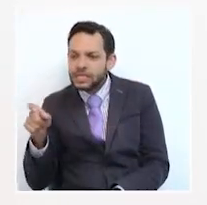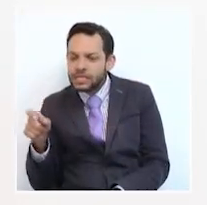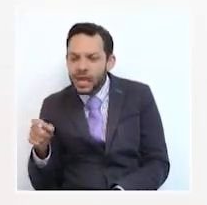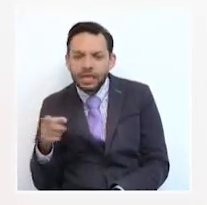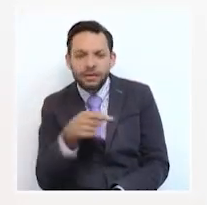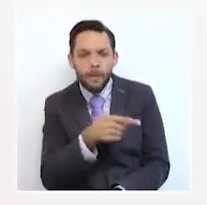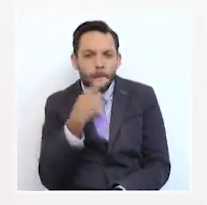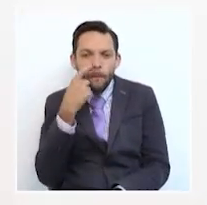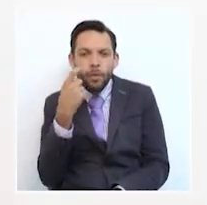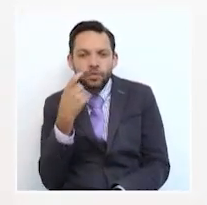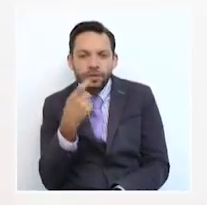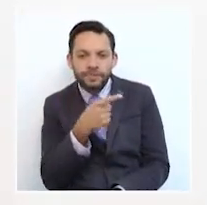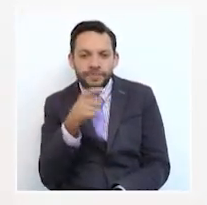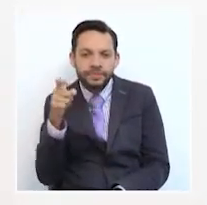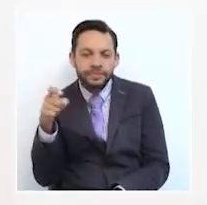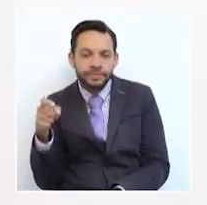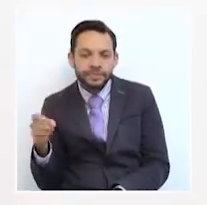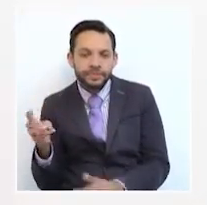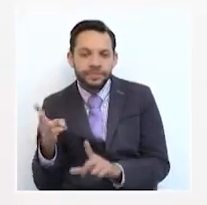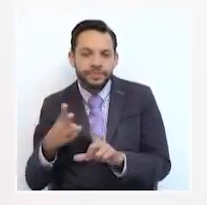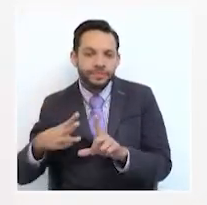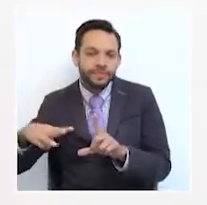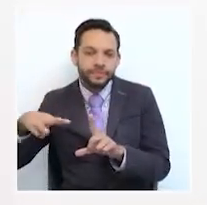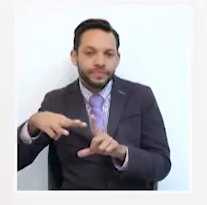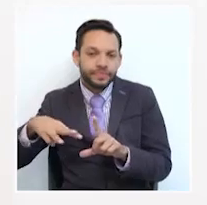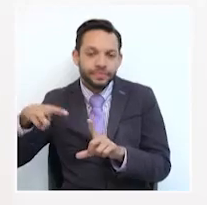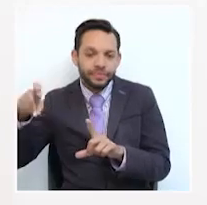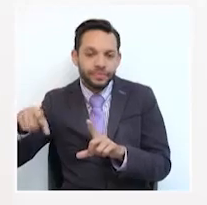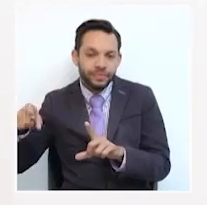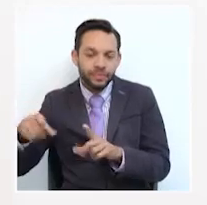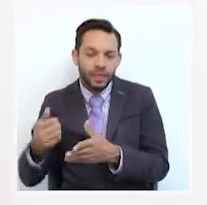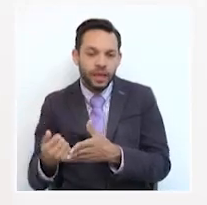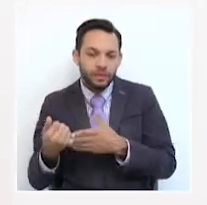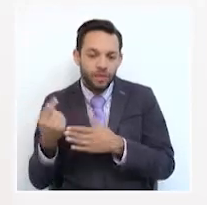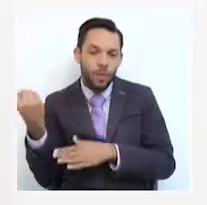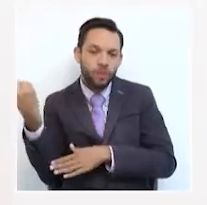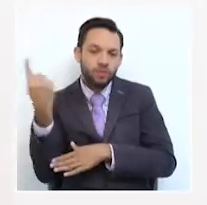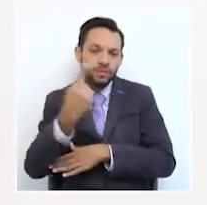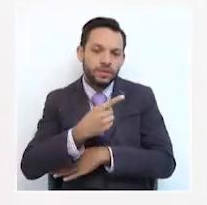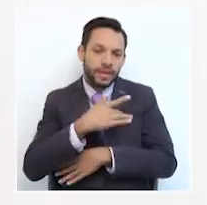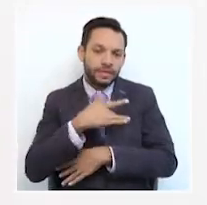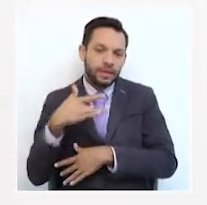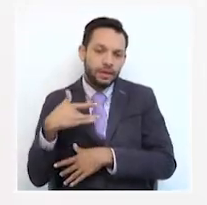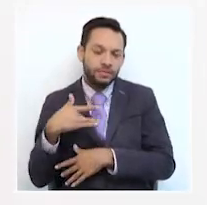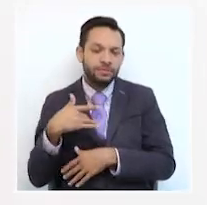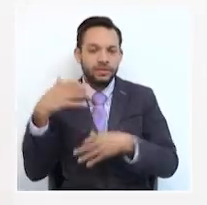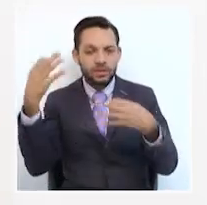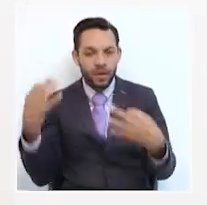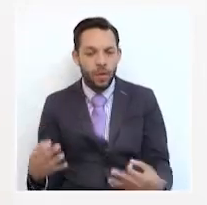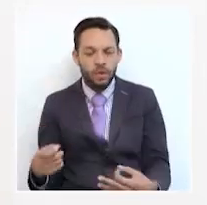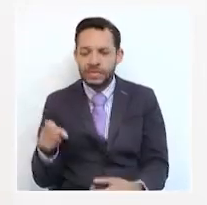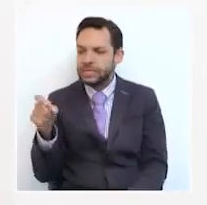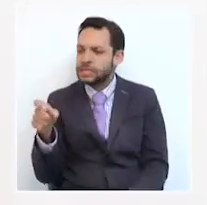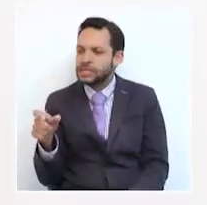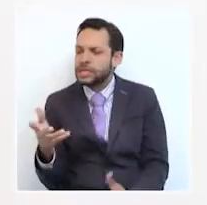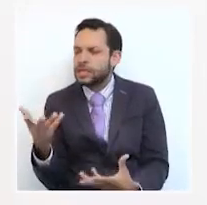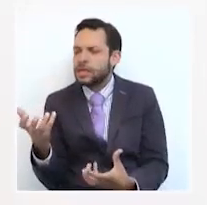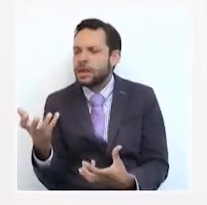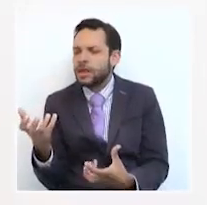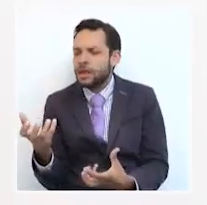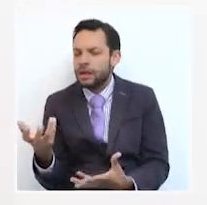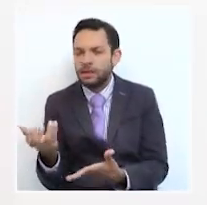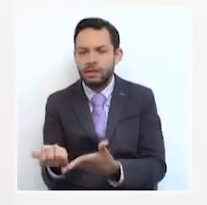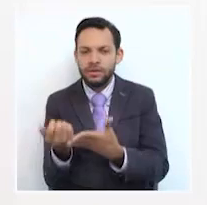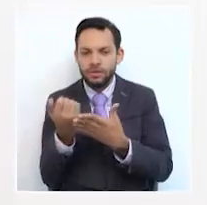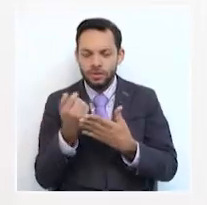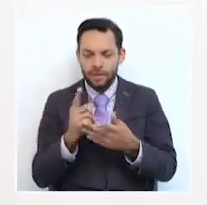todo lo que hacen en el parque de la salud el día para tu salud porque encuentra la necesidad de hacer